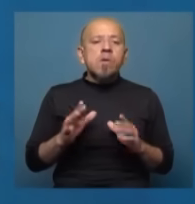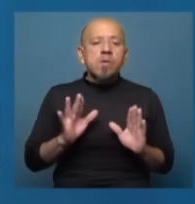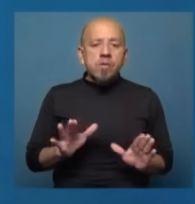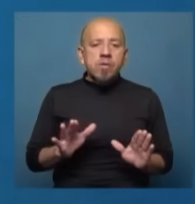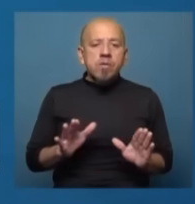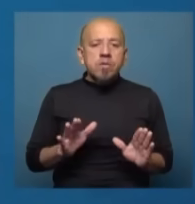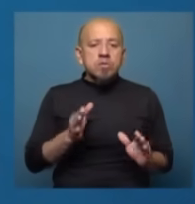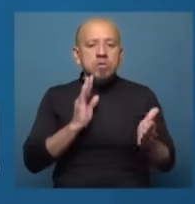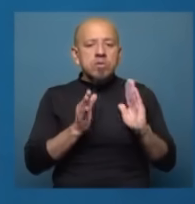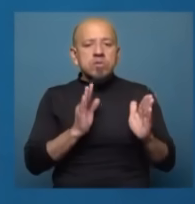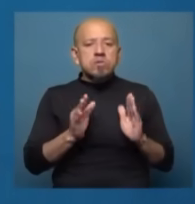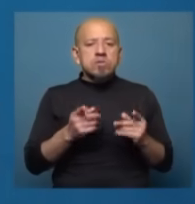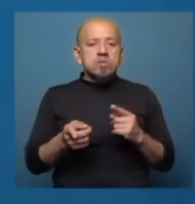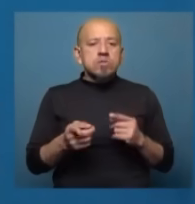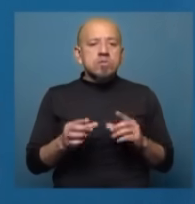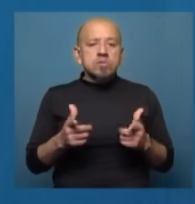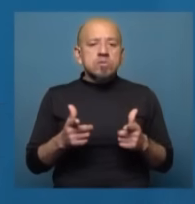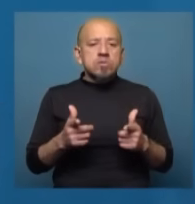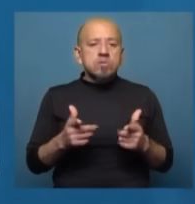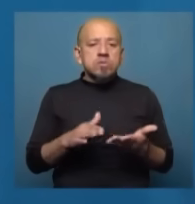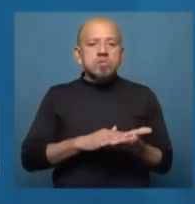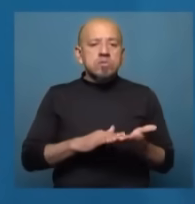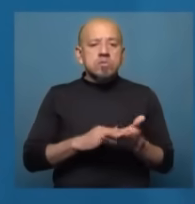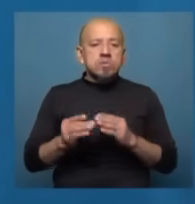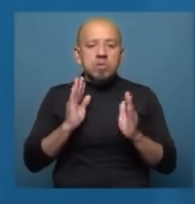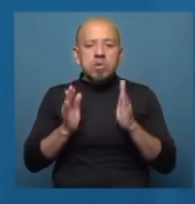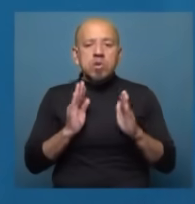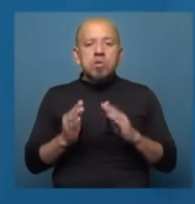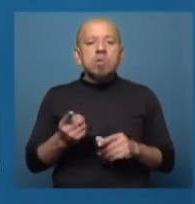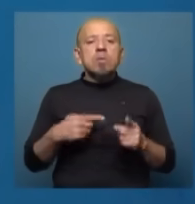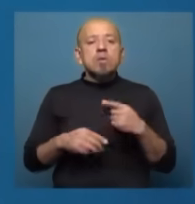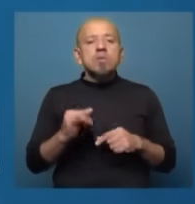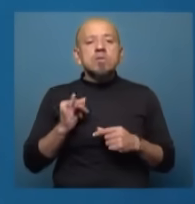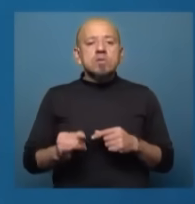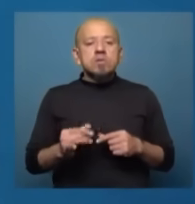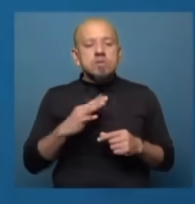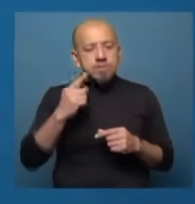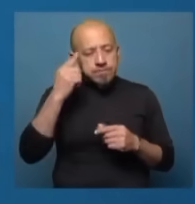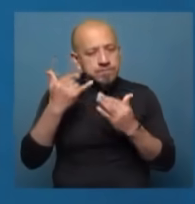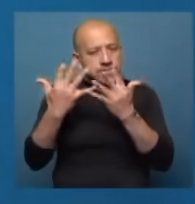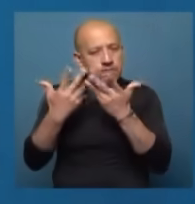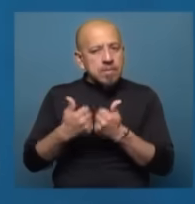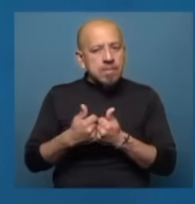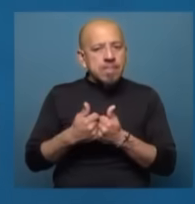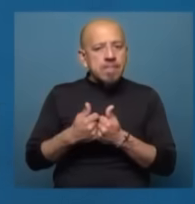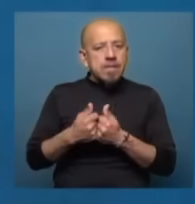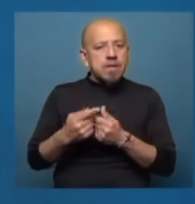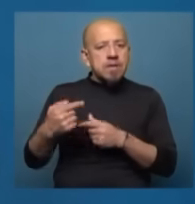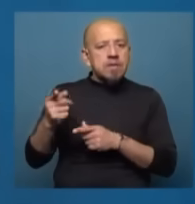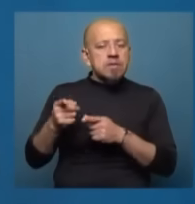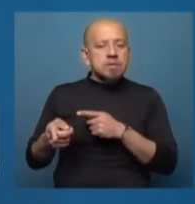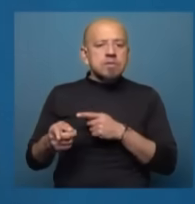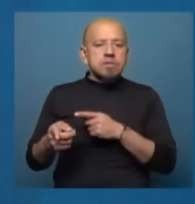las defensas por fuera porque no no por ahora no hay nada que vincule a ningún abogado pero sí la estrategia de defenderse de los imputados desde ese